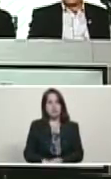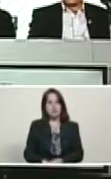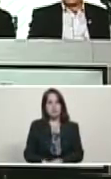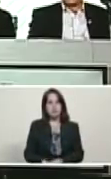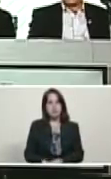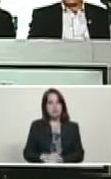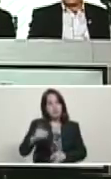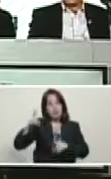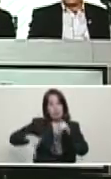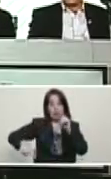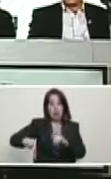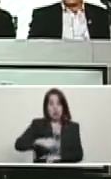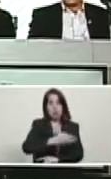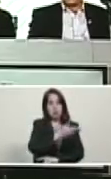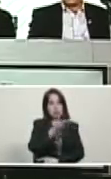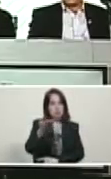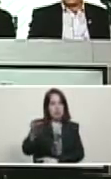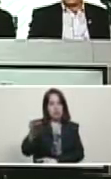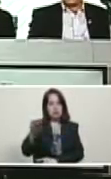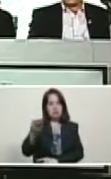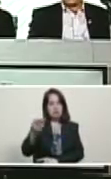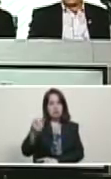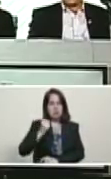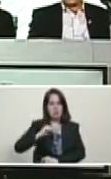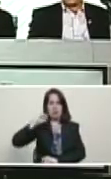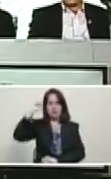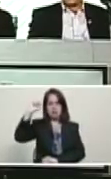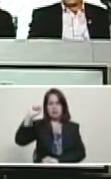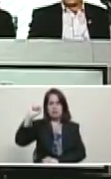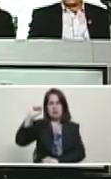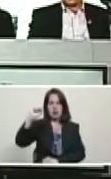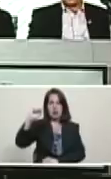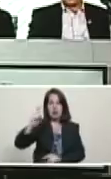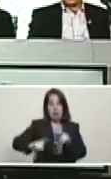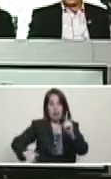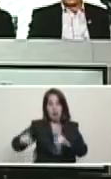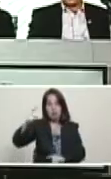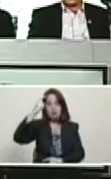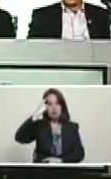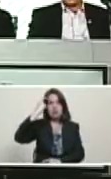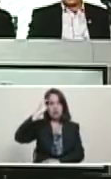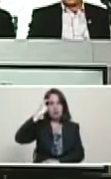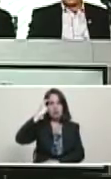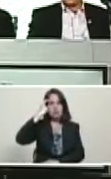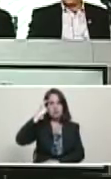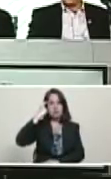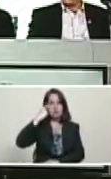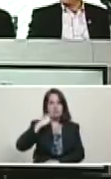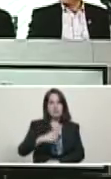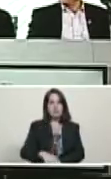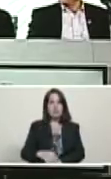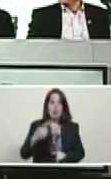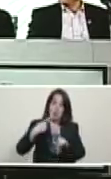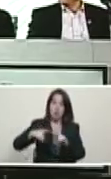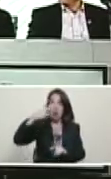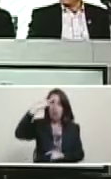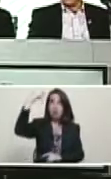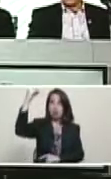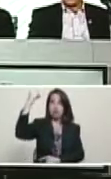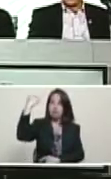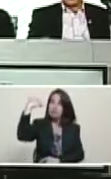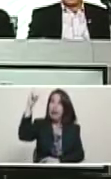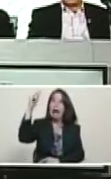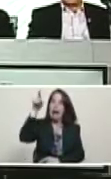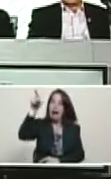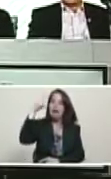algunos ustedes son marxistas marxistas leninistas y algunos estalinistas pero dios existe